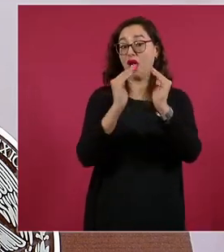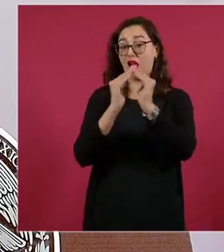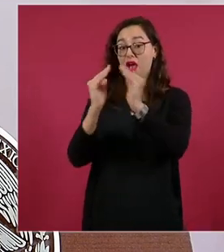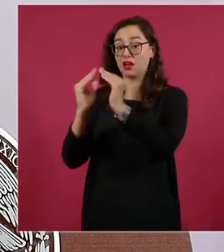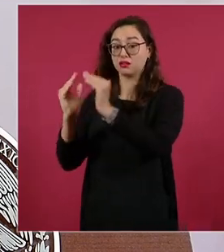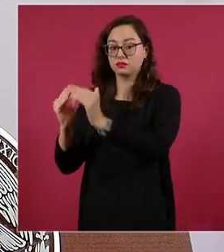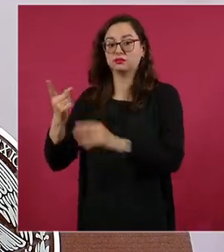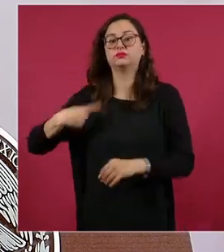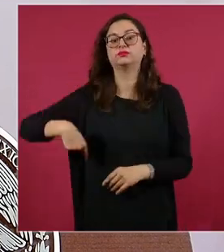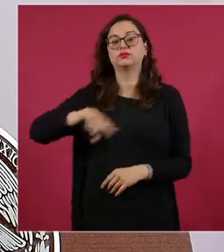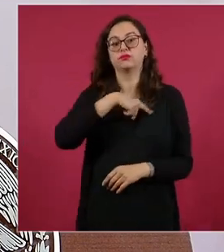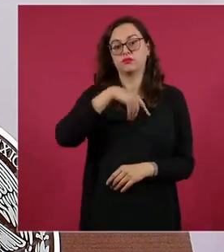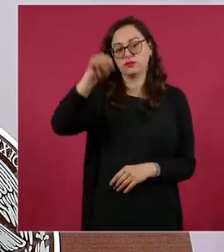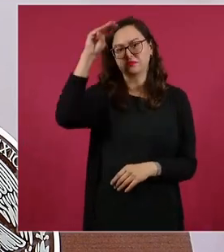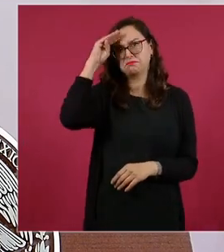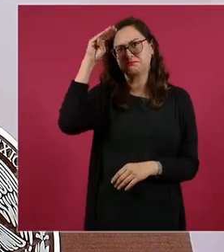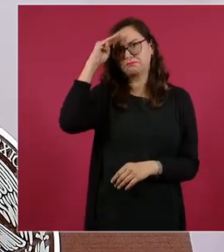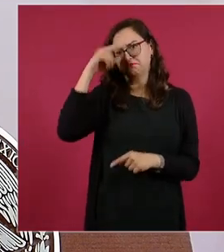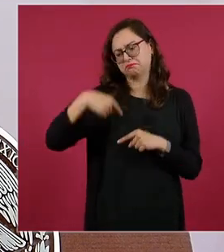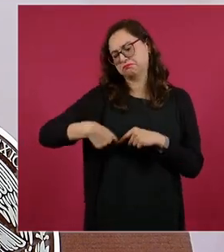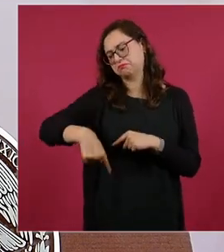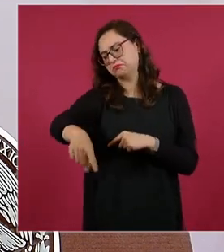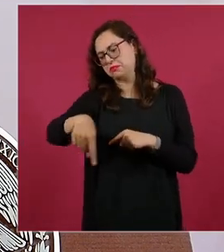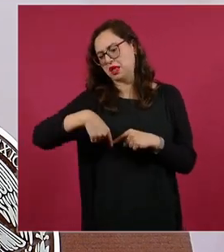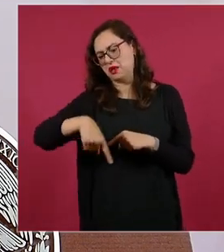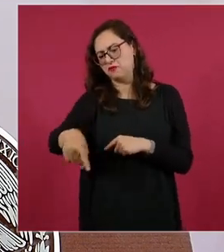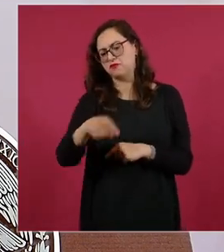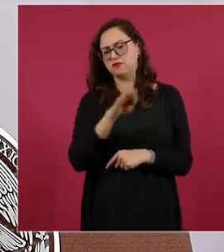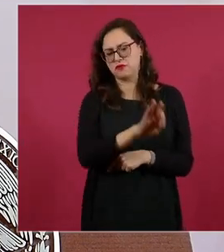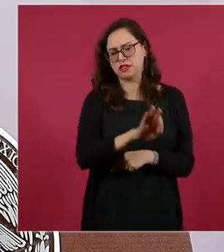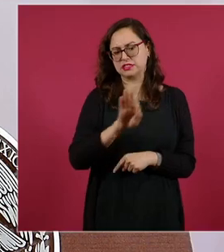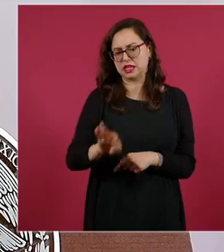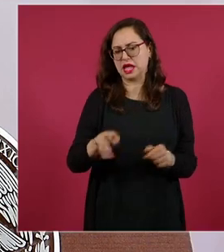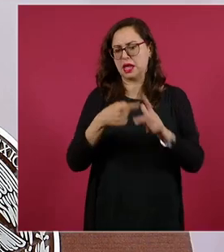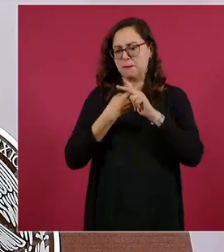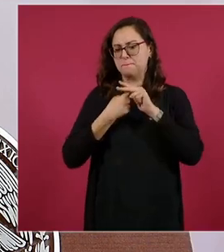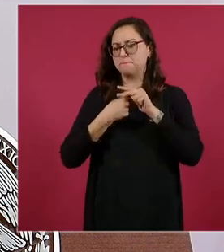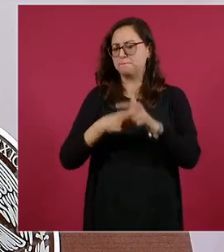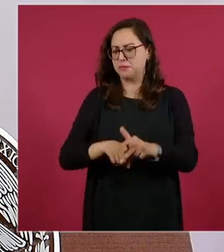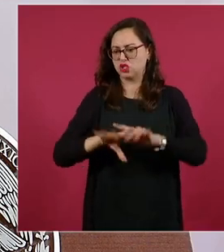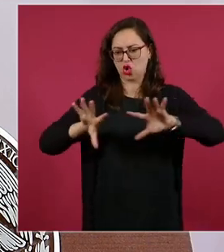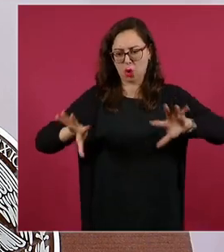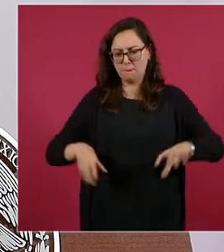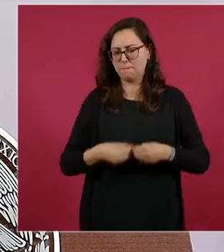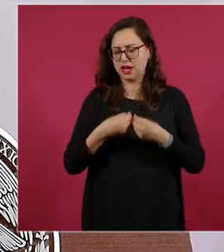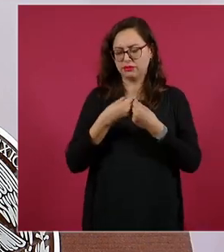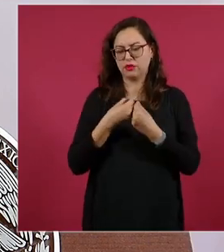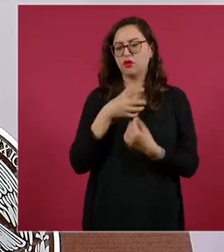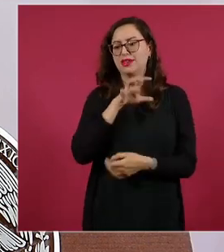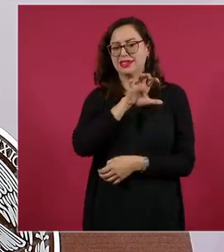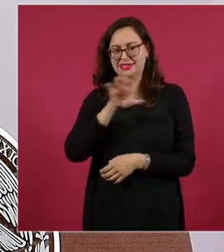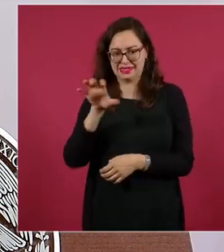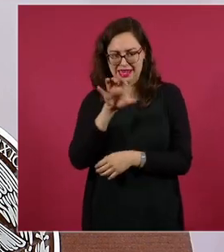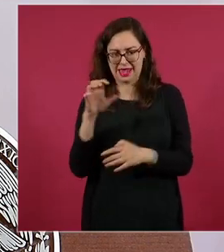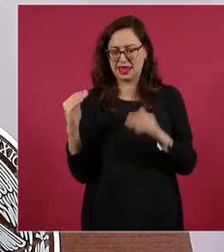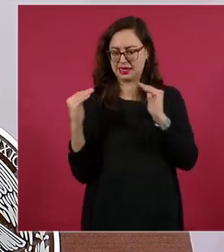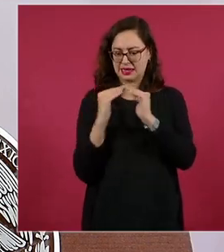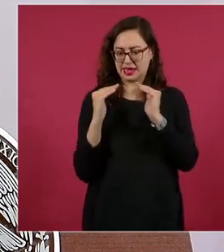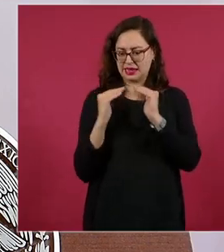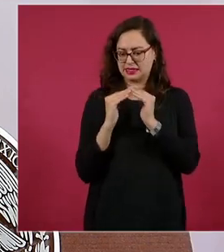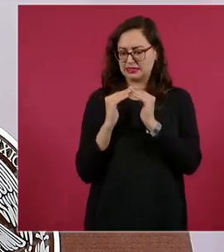consideramos que en el calendario de producción de la vivienda se iniciará el primer paquete de construcción de quinientas viviendas